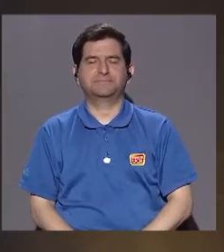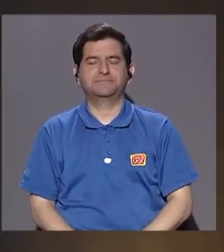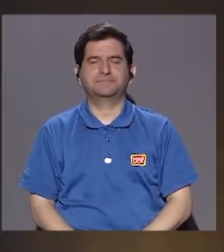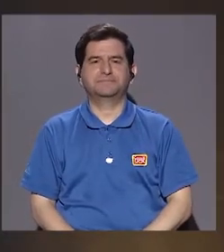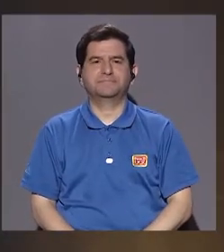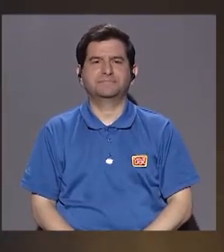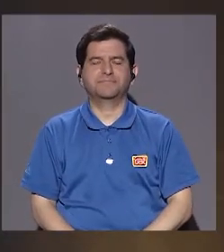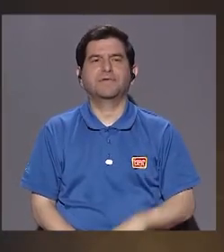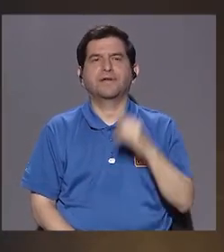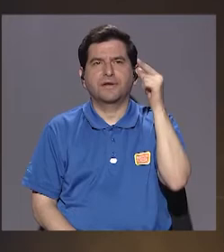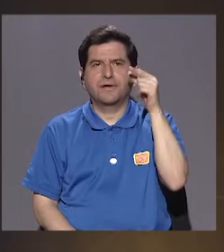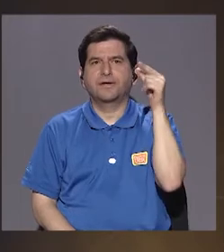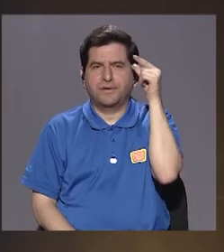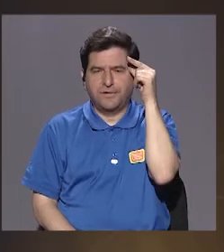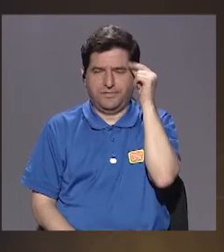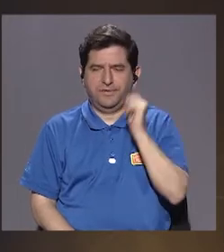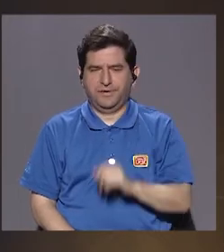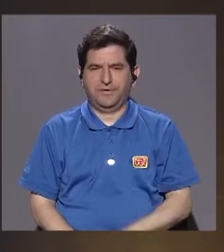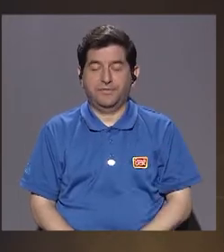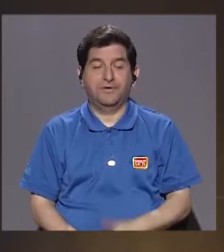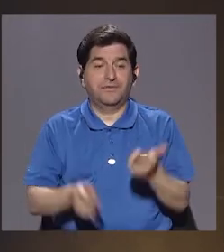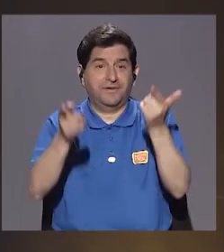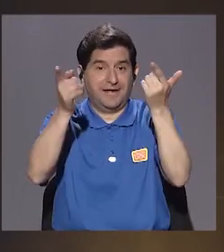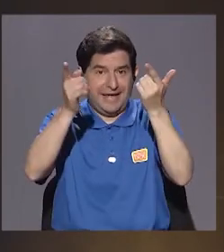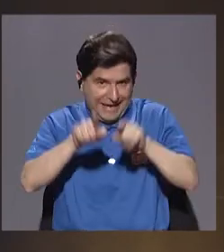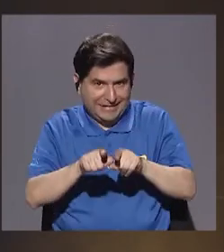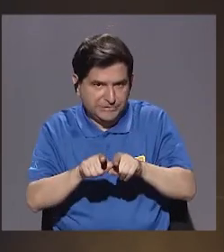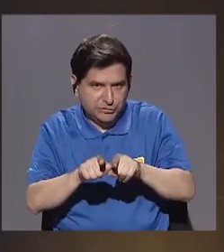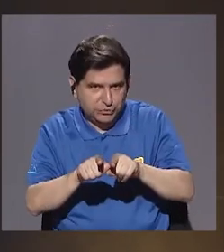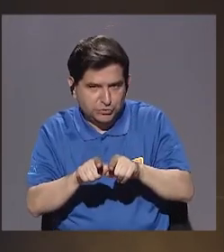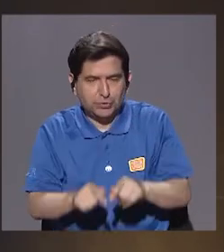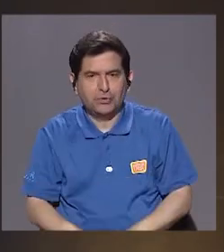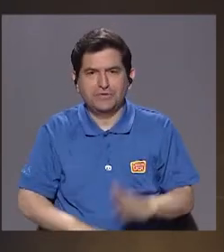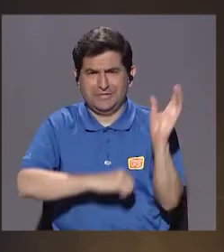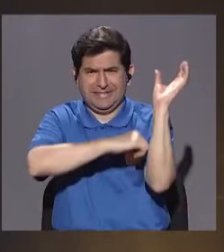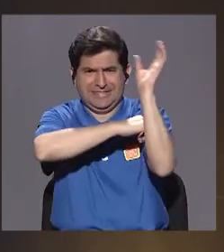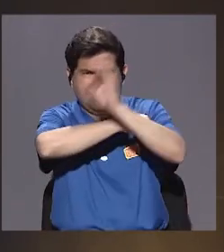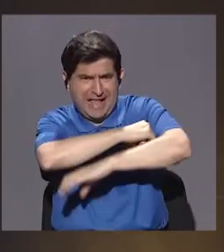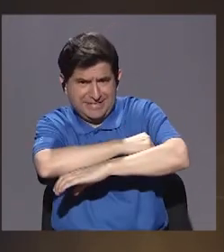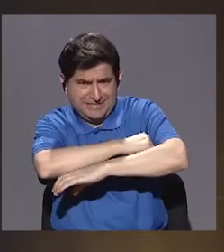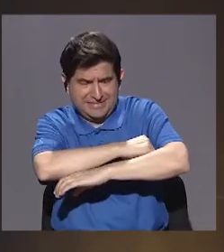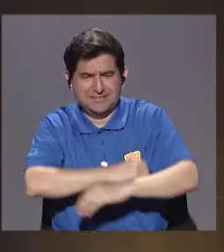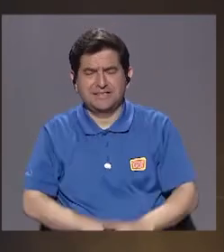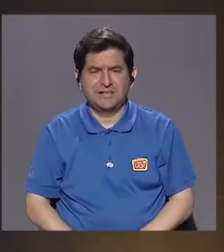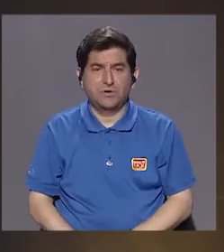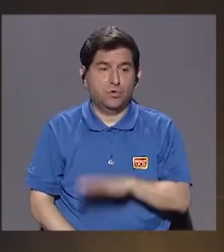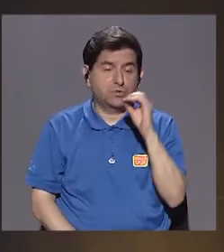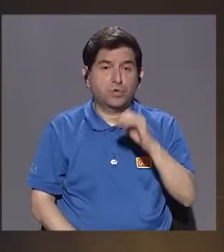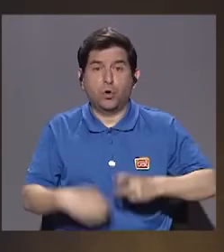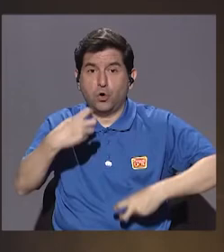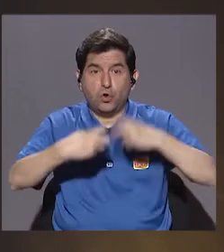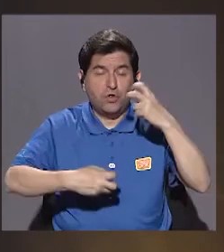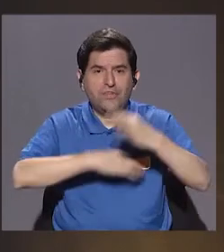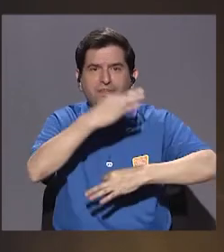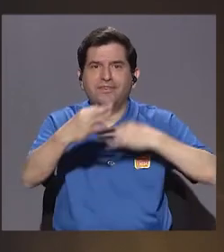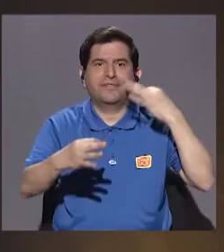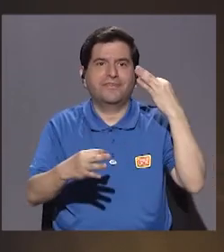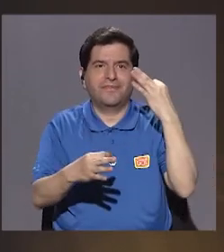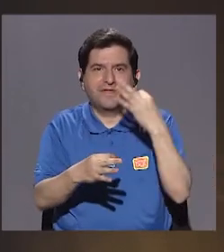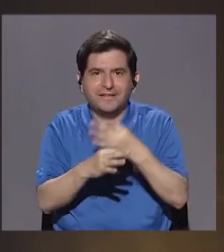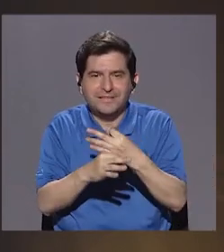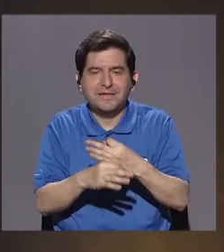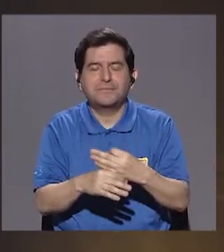duda alguna casualmente el hecho de que los las penas son de los delitos son de carácter